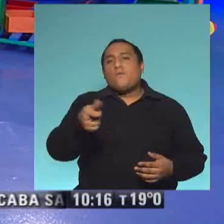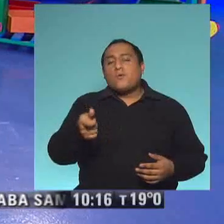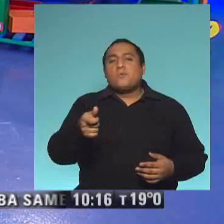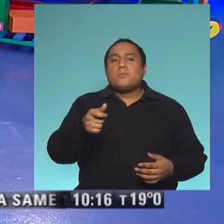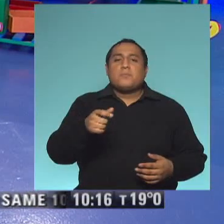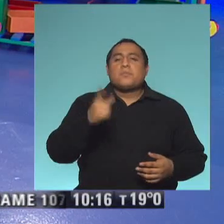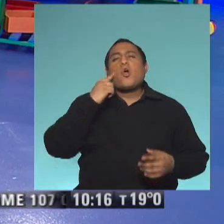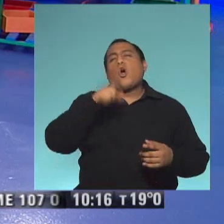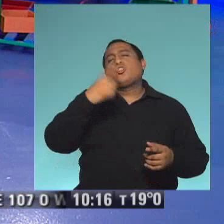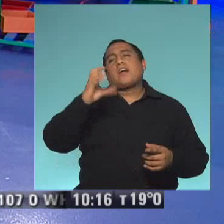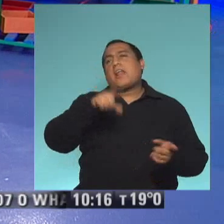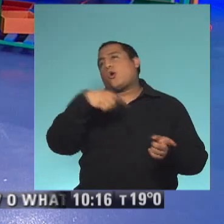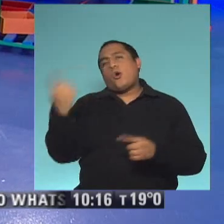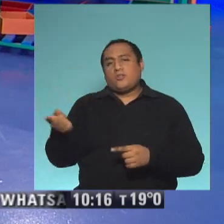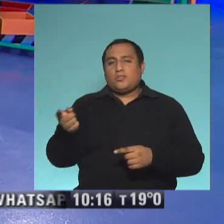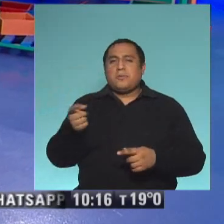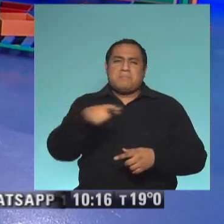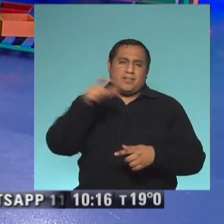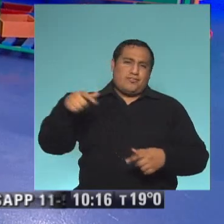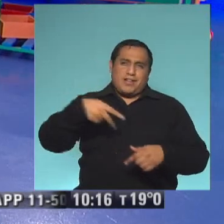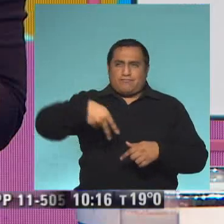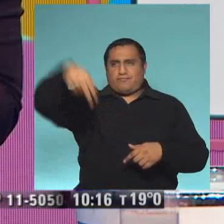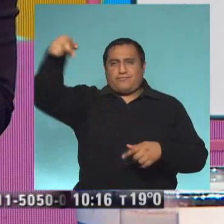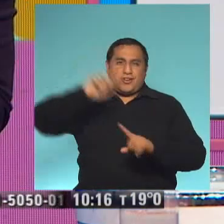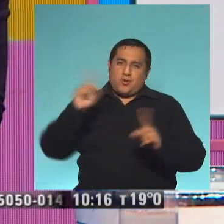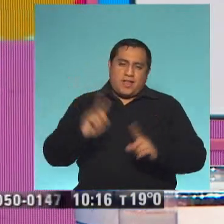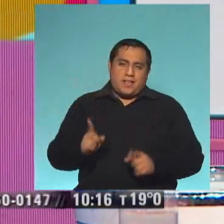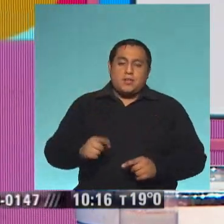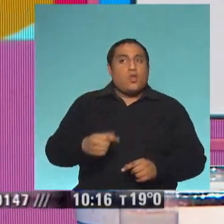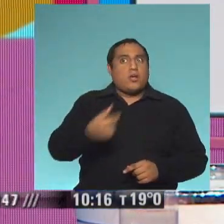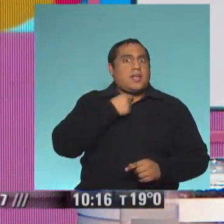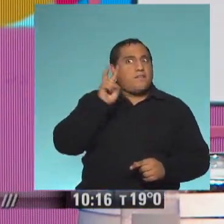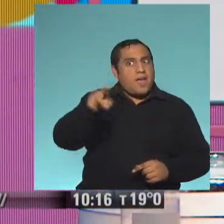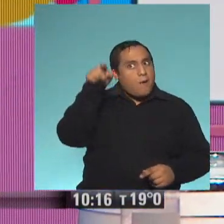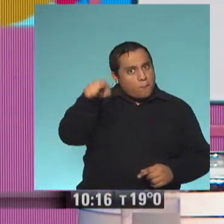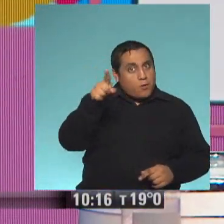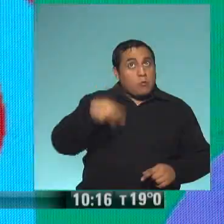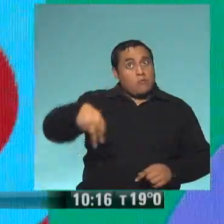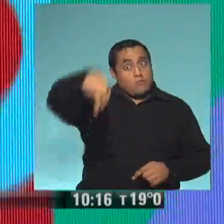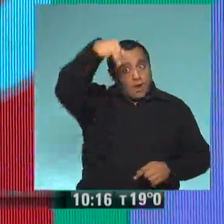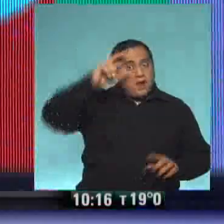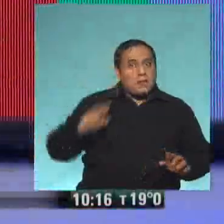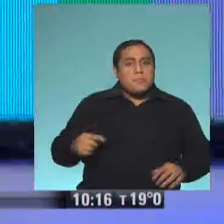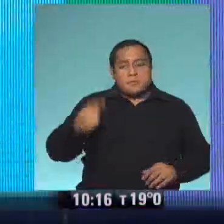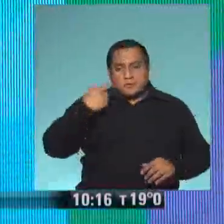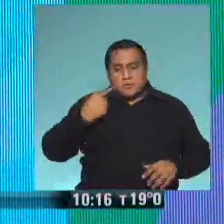otro canal que seguramente hay gente que no vuela. No, queremos ver a la persona que vuela, bueno, que sos bien. Vos en este caso. Entonces, me voy a preparar.